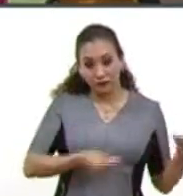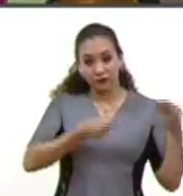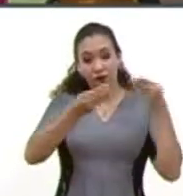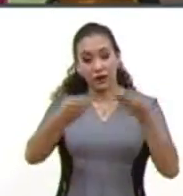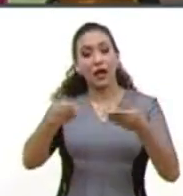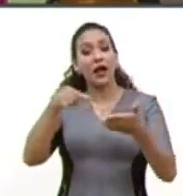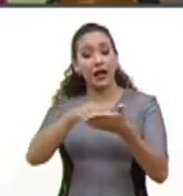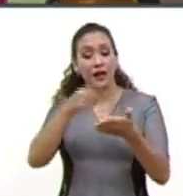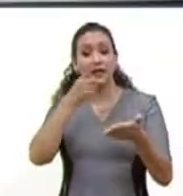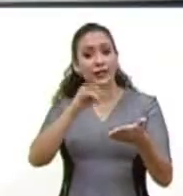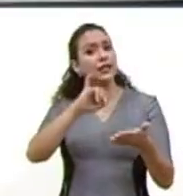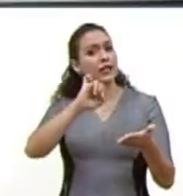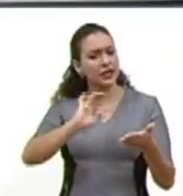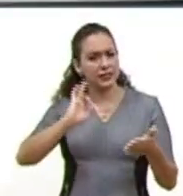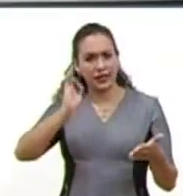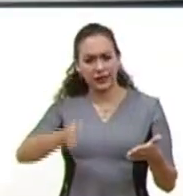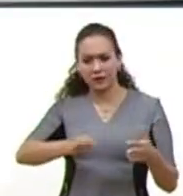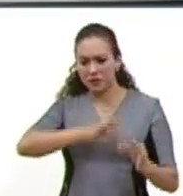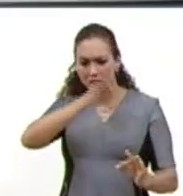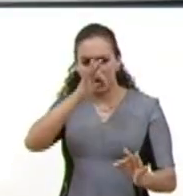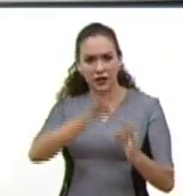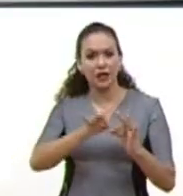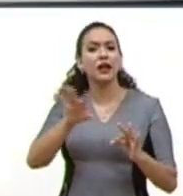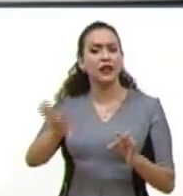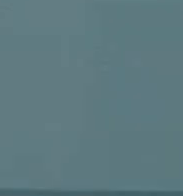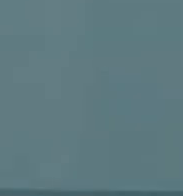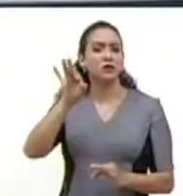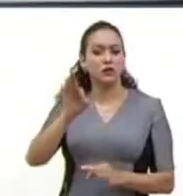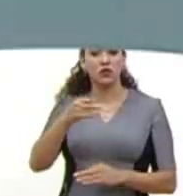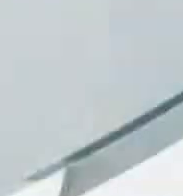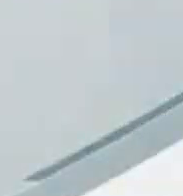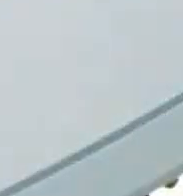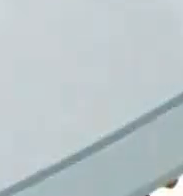la constitucionalidad y legalidad de la elección.